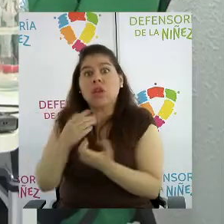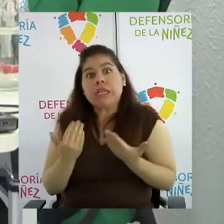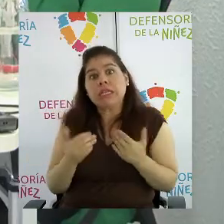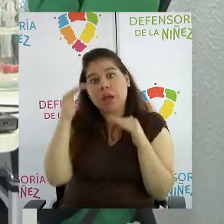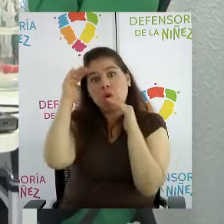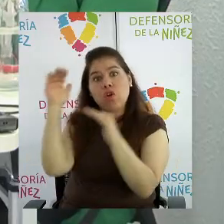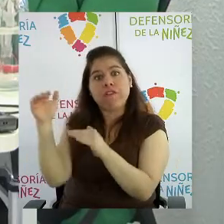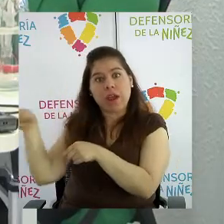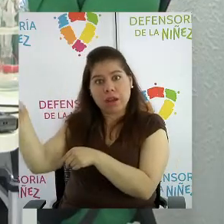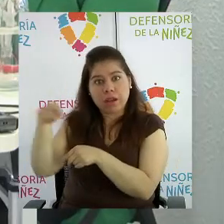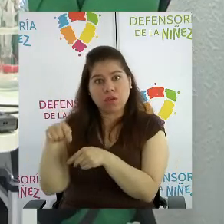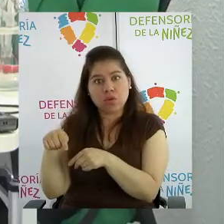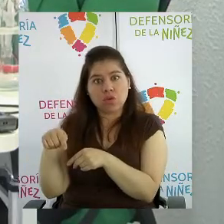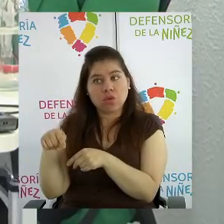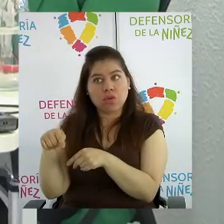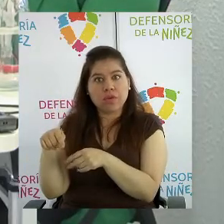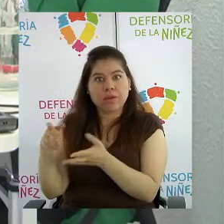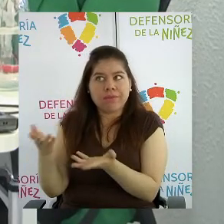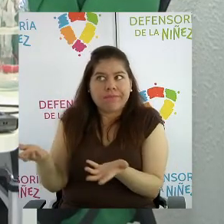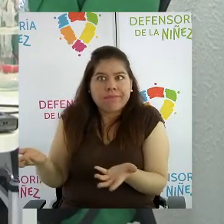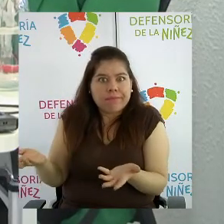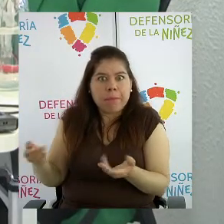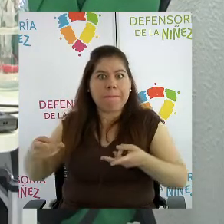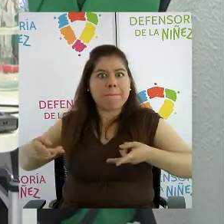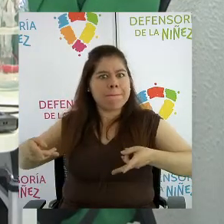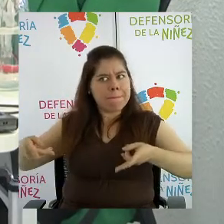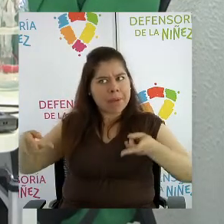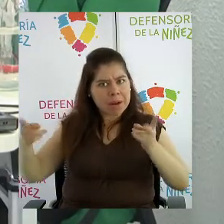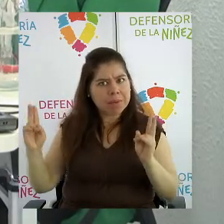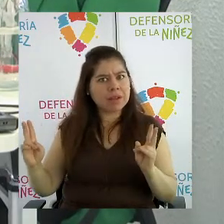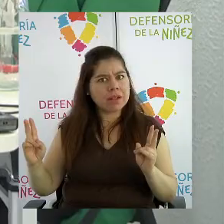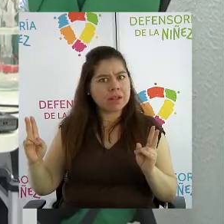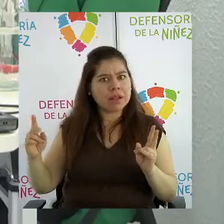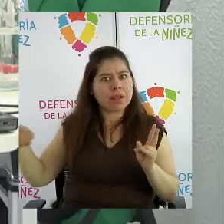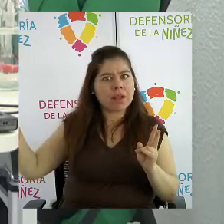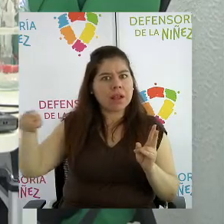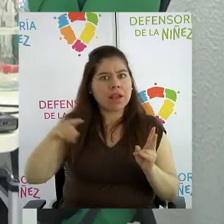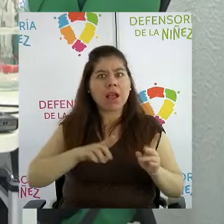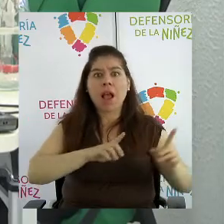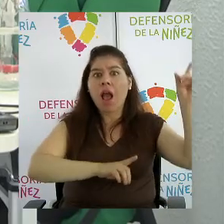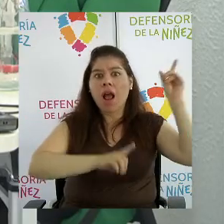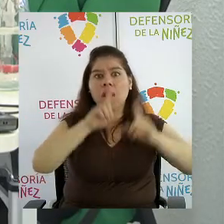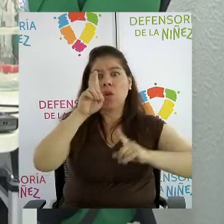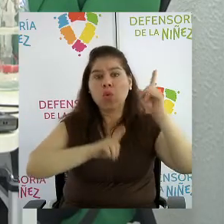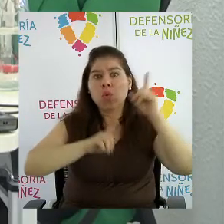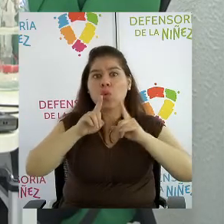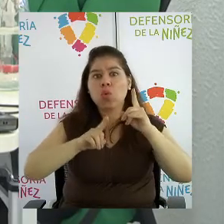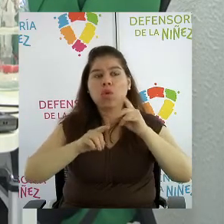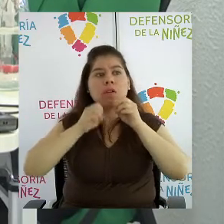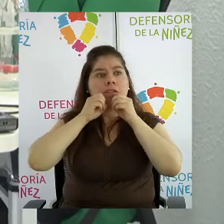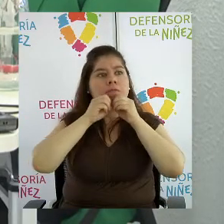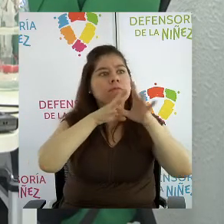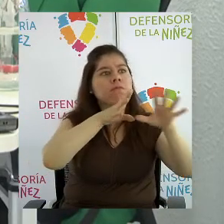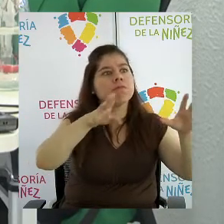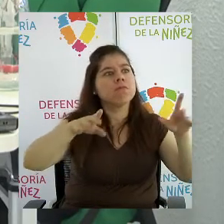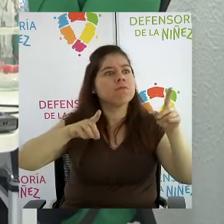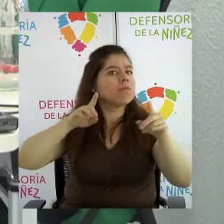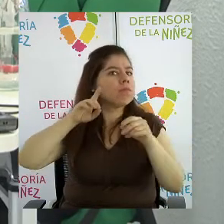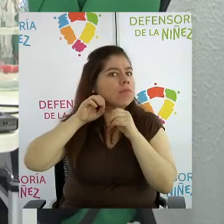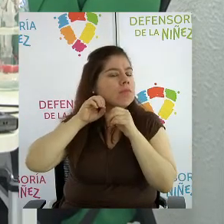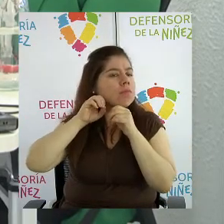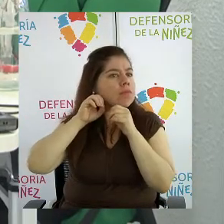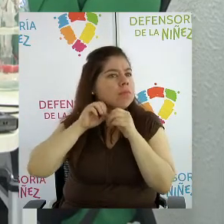policial. Porque además lo que no podemos permitir es que finalmente algunos desprestigien el uniforme, y